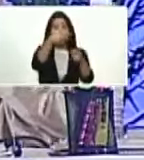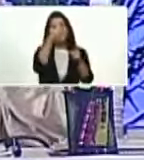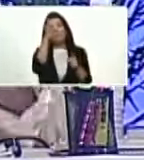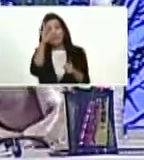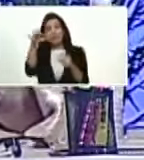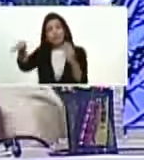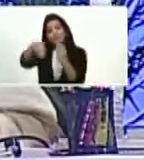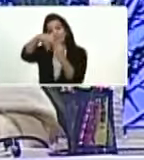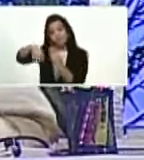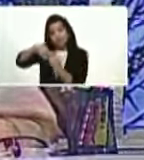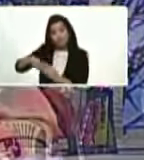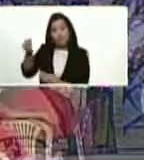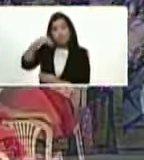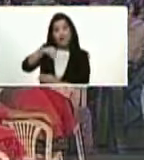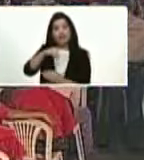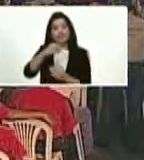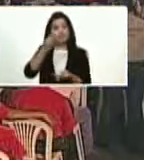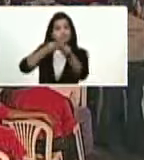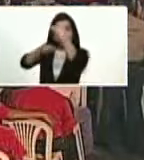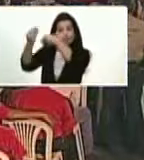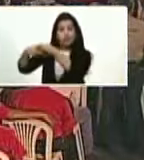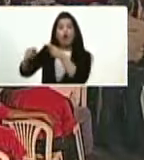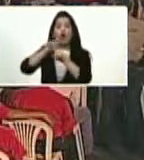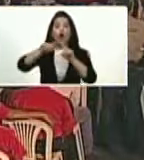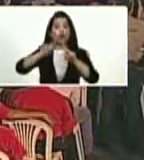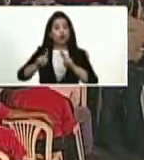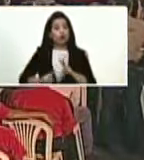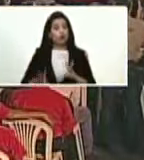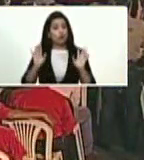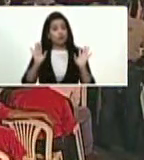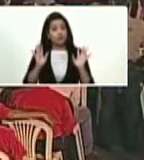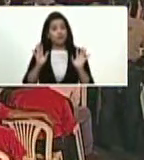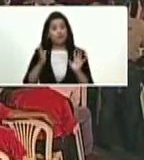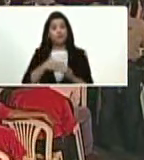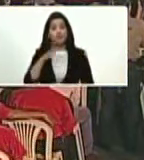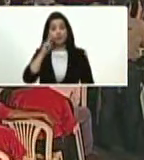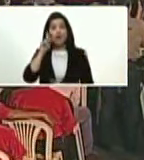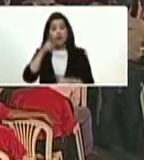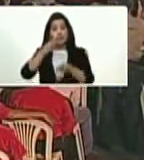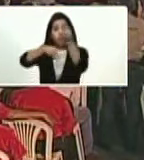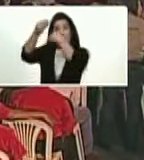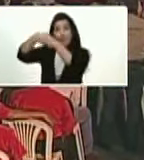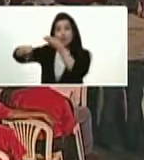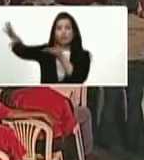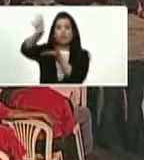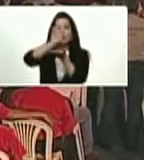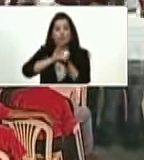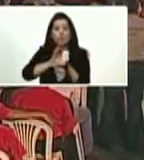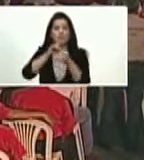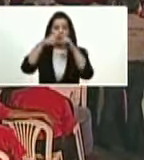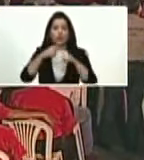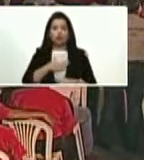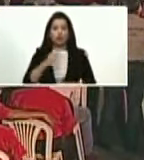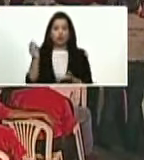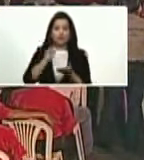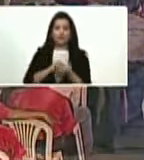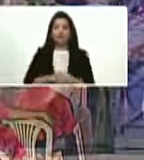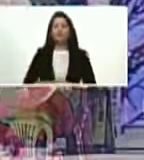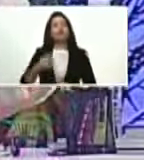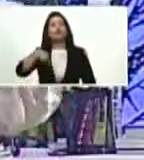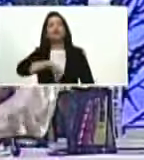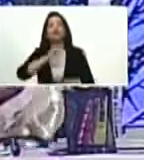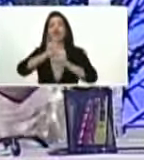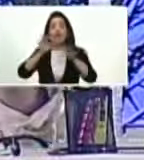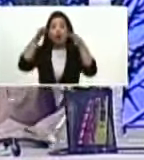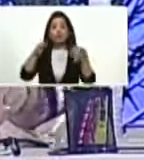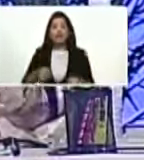Un gran objetivo, ¿verdad? Para ese logro hemos definido 14 motores específicos. No estamos por las ramas, son